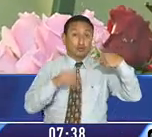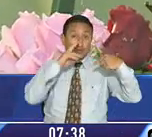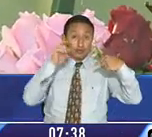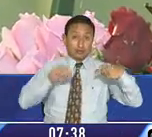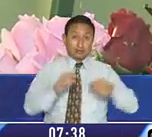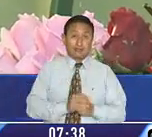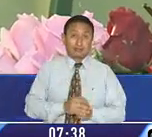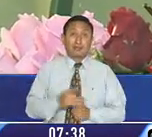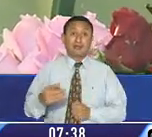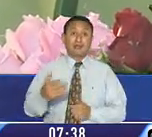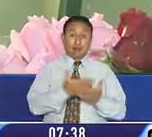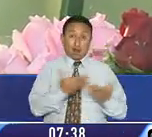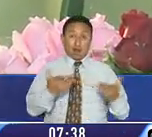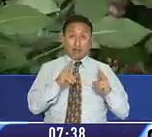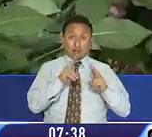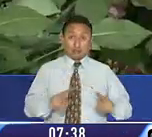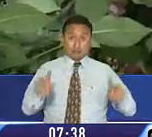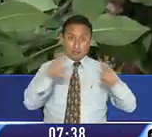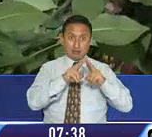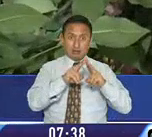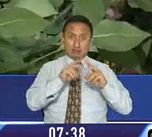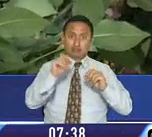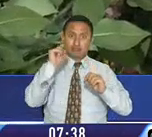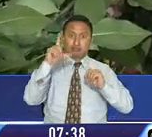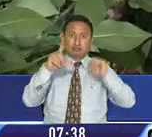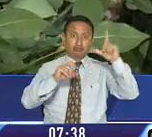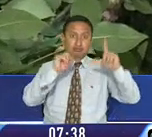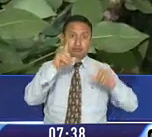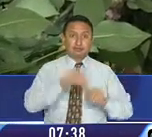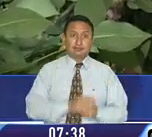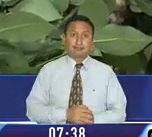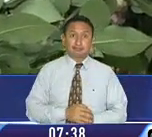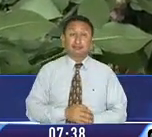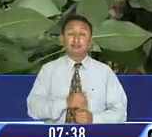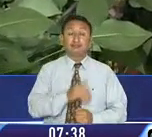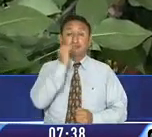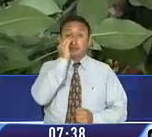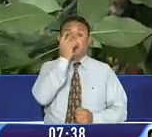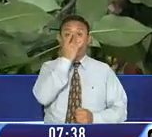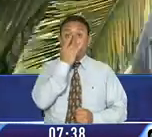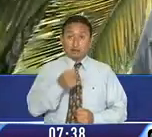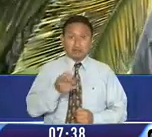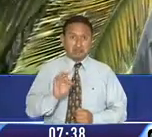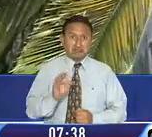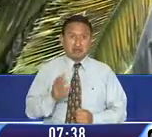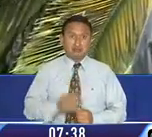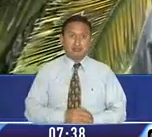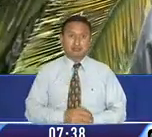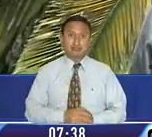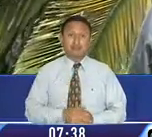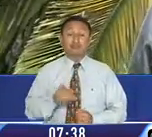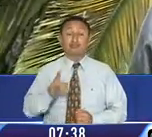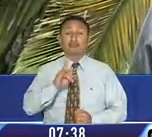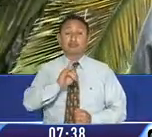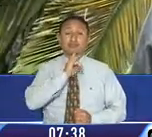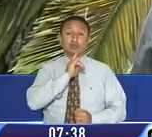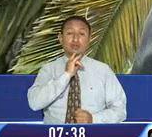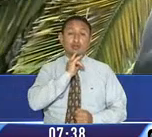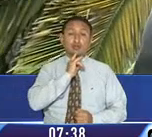costo de bienes de consumo de primera necesidad, en el cual las flores no figuran. Vemos un Estados Unidos con